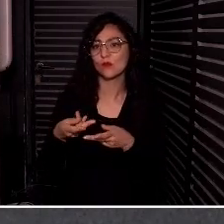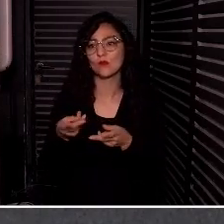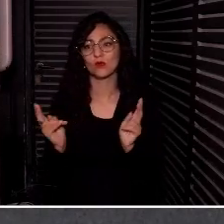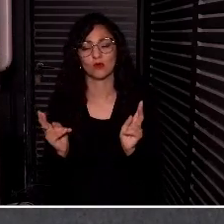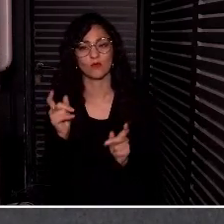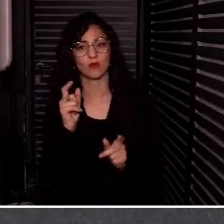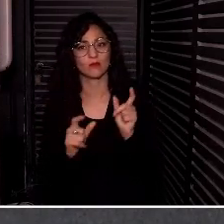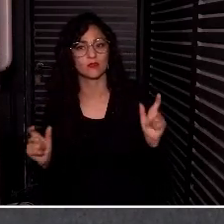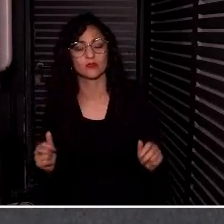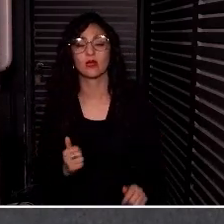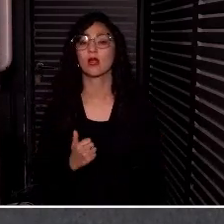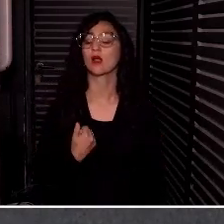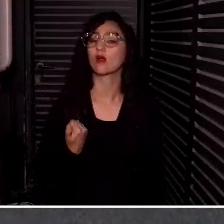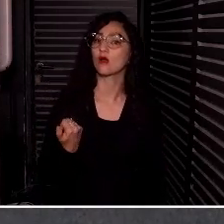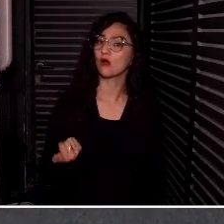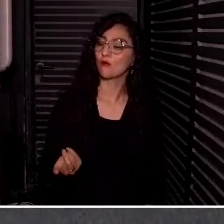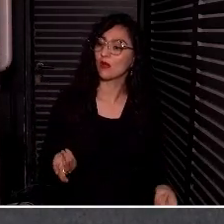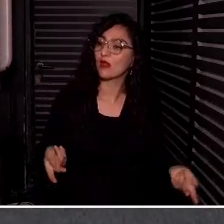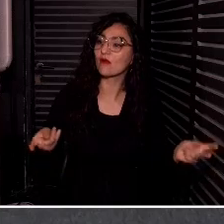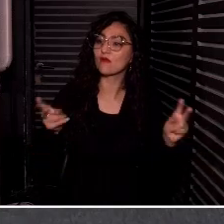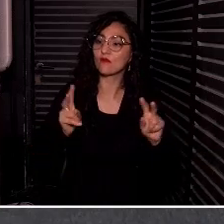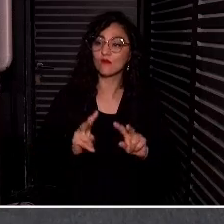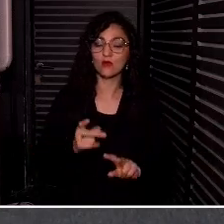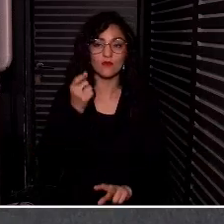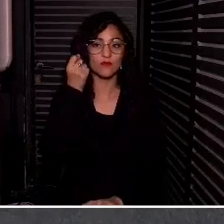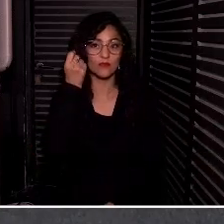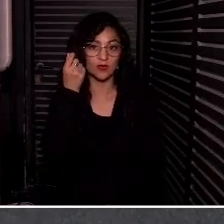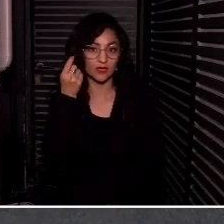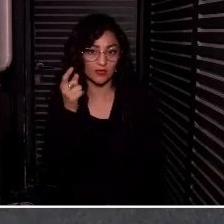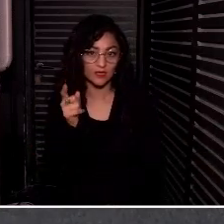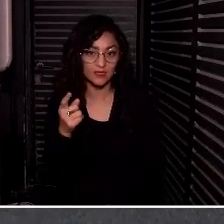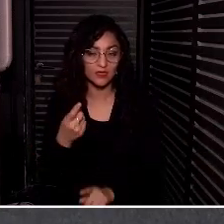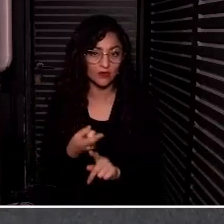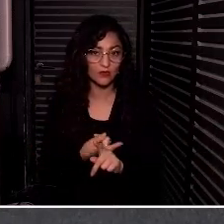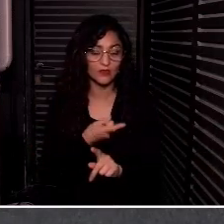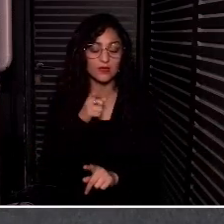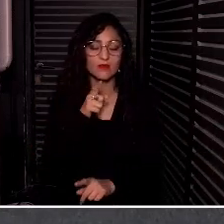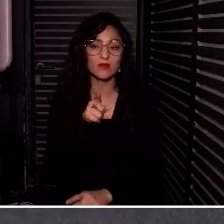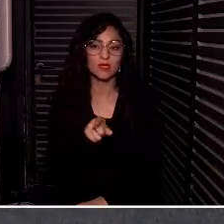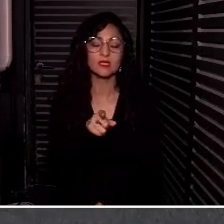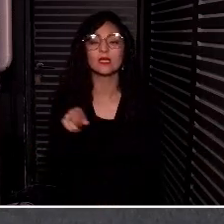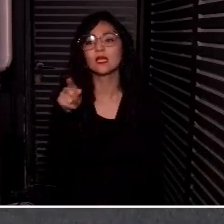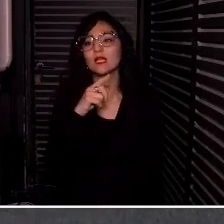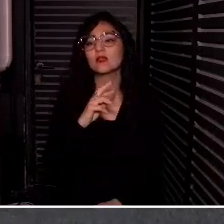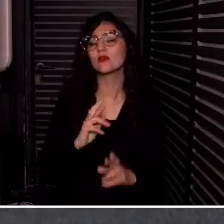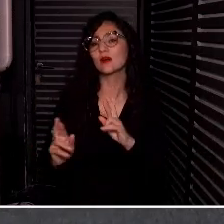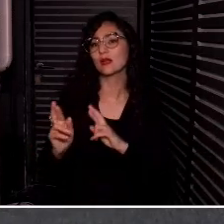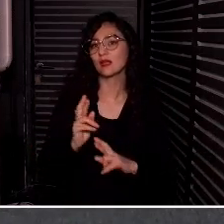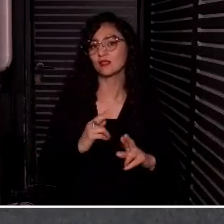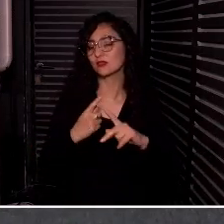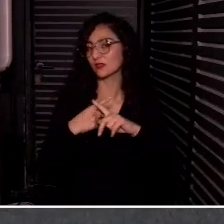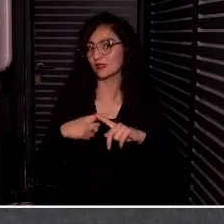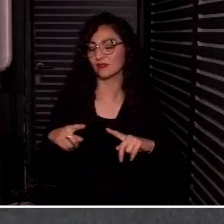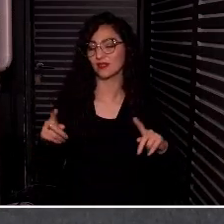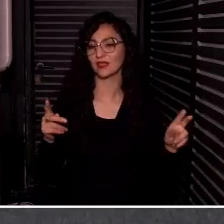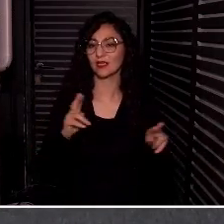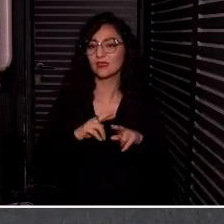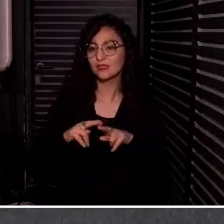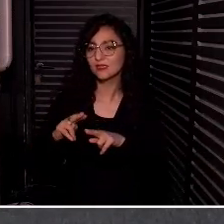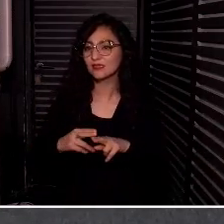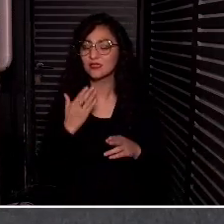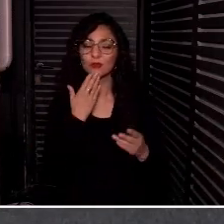con nuestros jóvenes para poder volver a entenderlos y establecer otro tipo de relación con ellos y otro